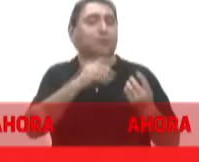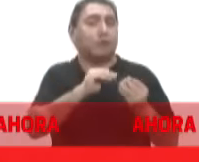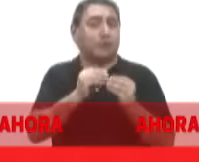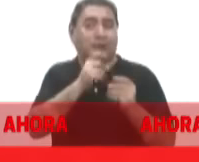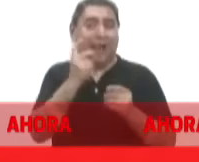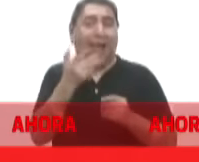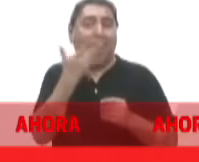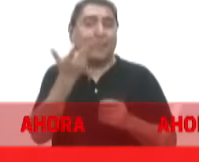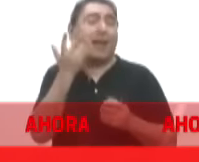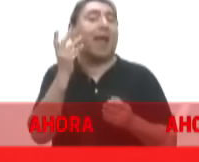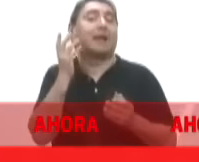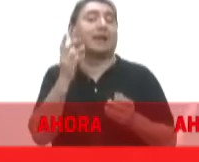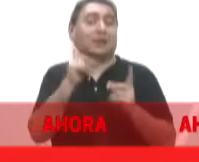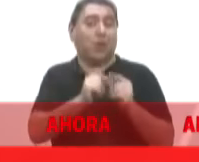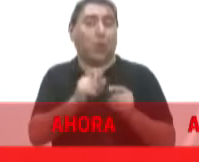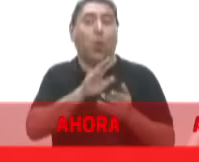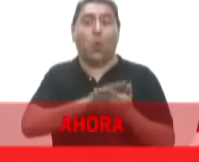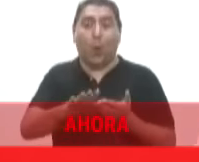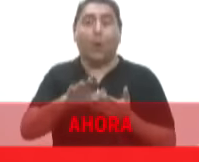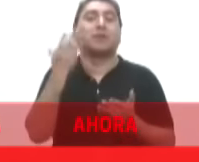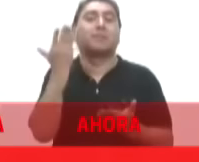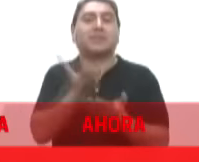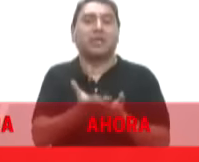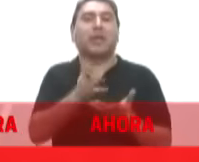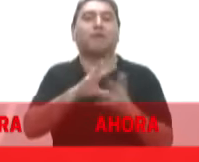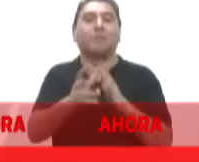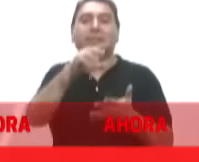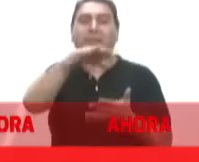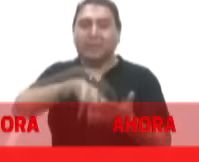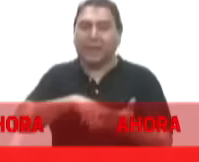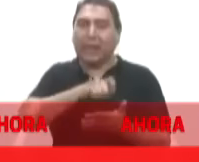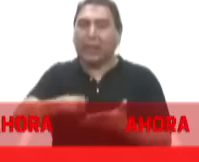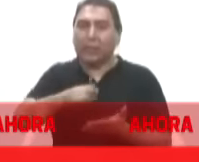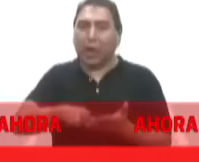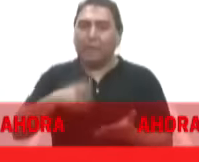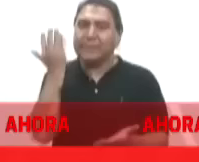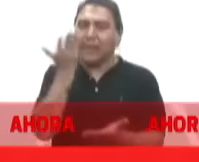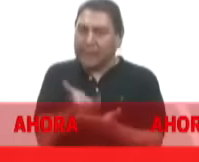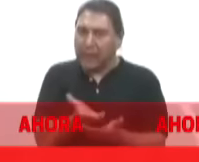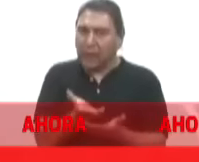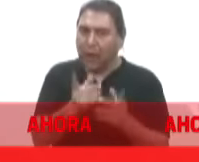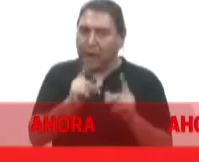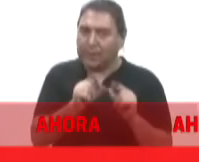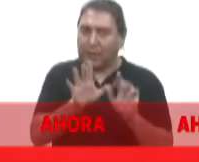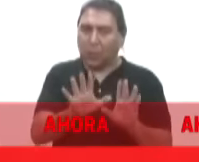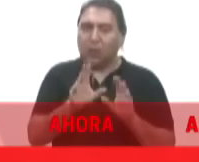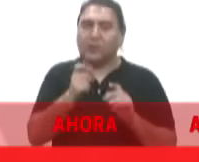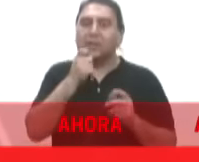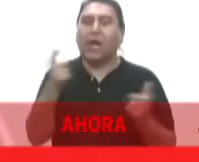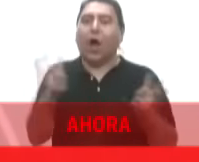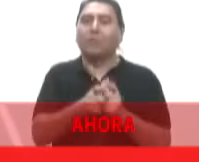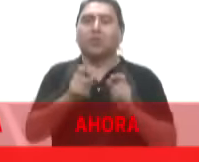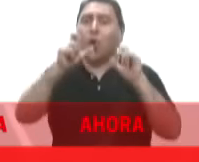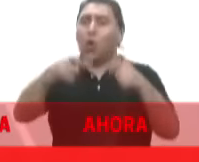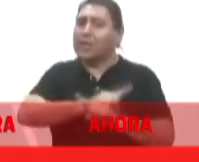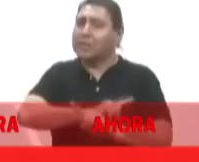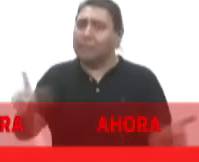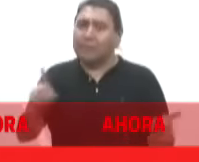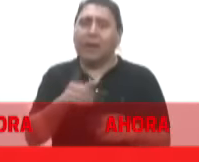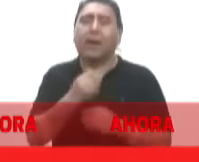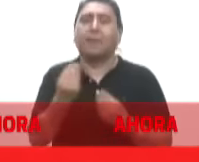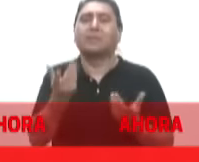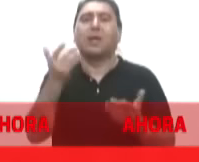nuevo artículo o artículos se presentan escritos. Está presentado escrito el artículo. Si la comisión no los acepta, se vota en